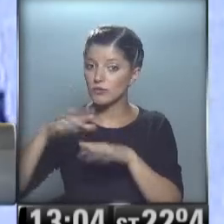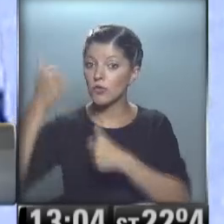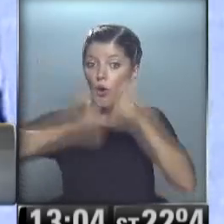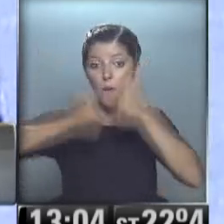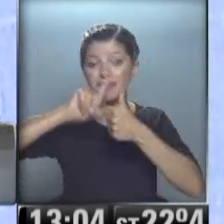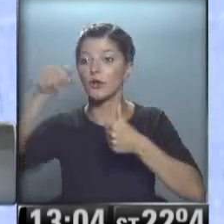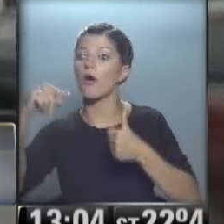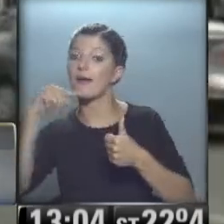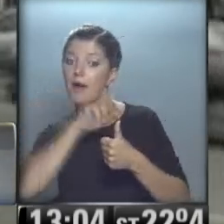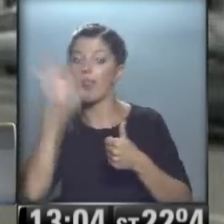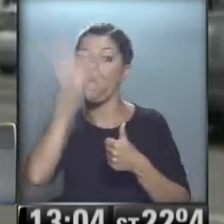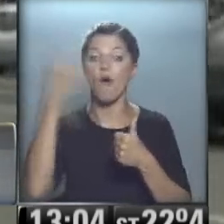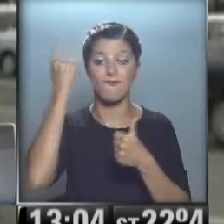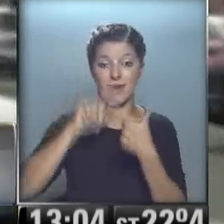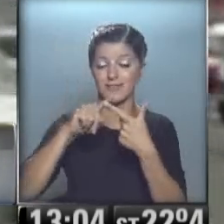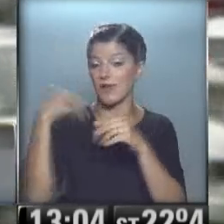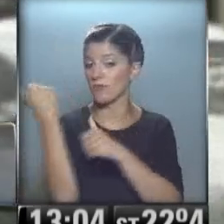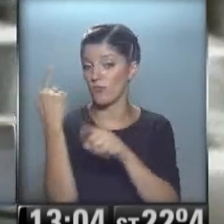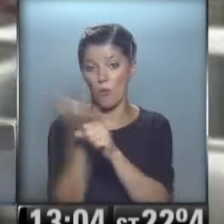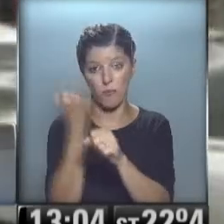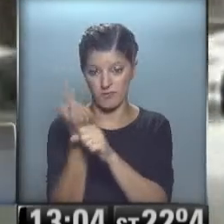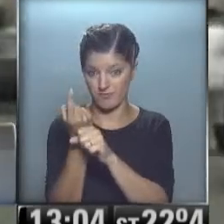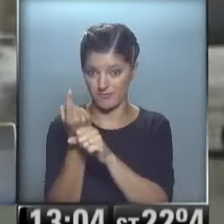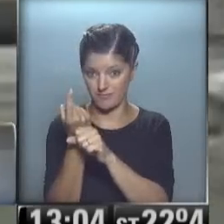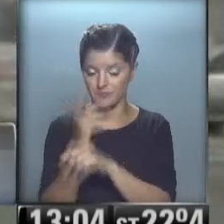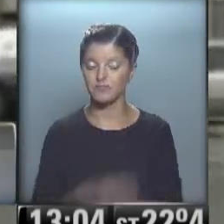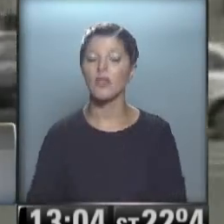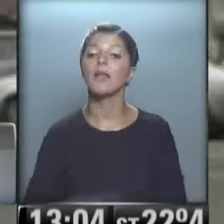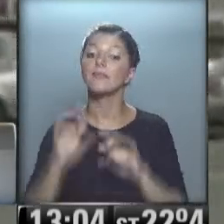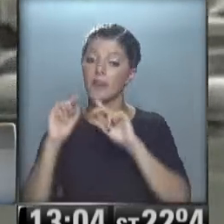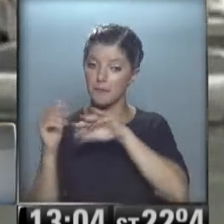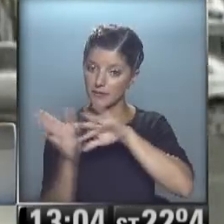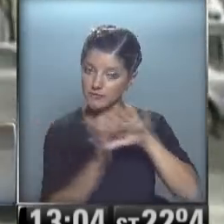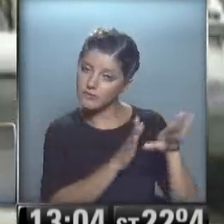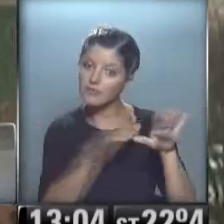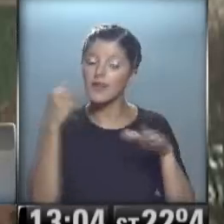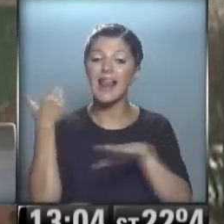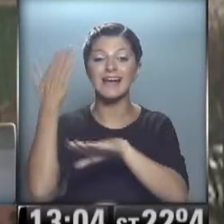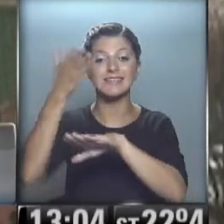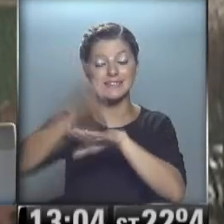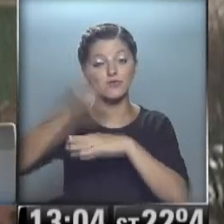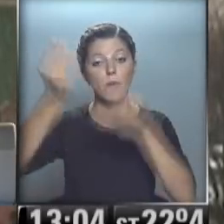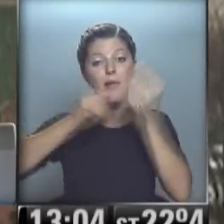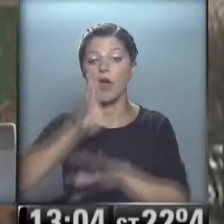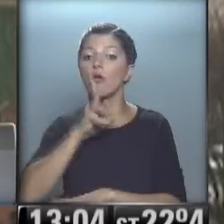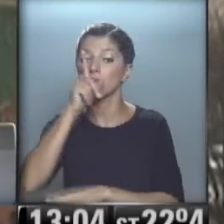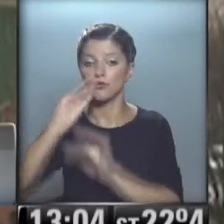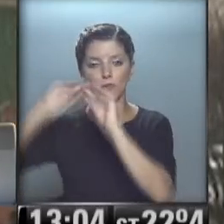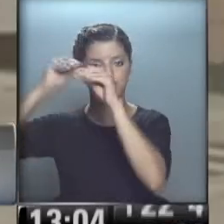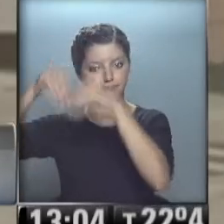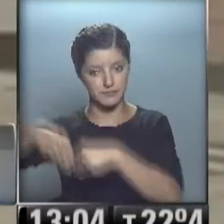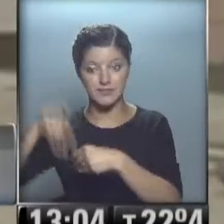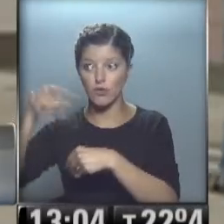con Alemania o Francia, por ejemplo. Por otro lado, perdería los accesos al mercado ruso, donde los